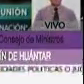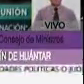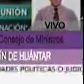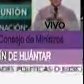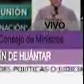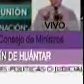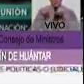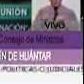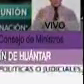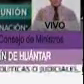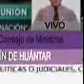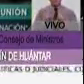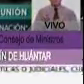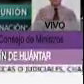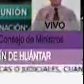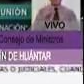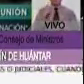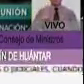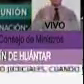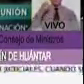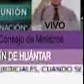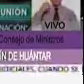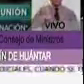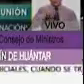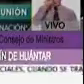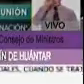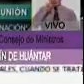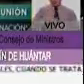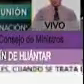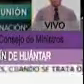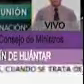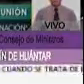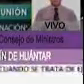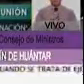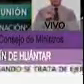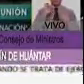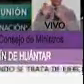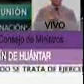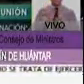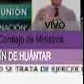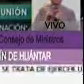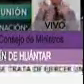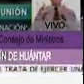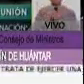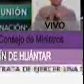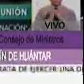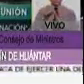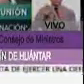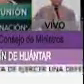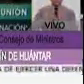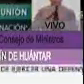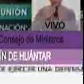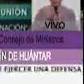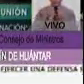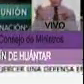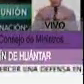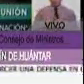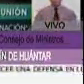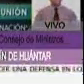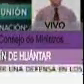Aquí solamente estamos pensando en el Perú y no en otra cuestión subalterna. Muchas gracias.